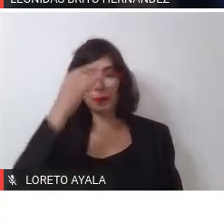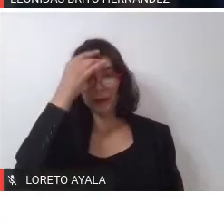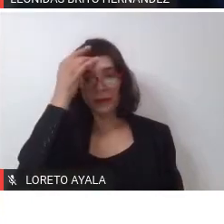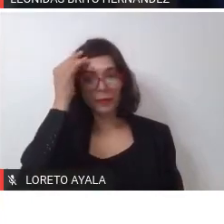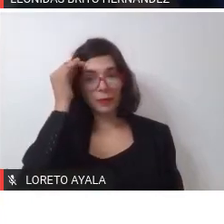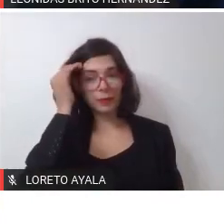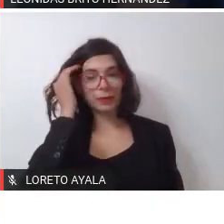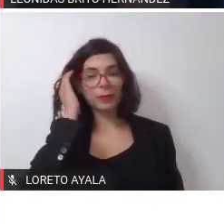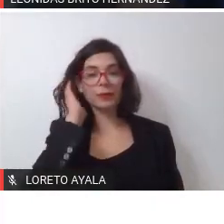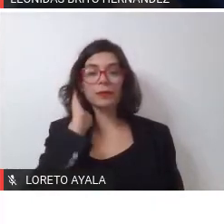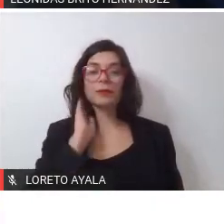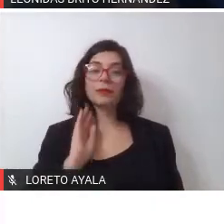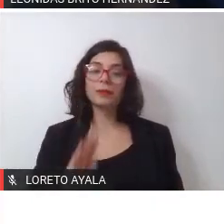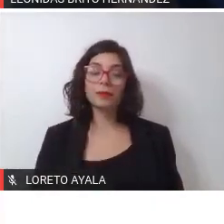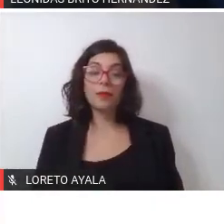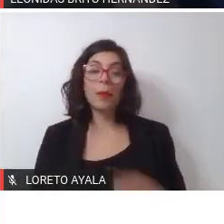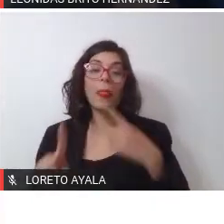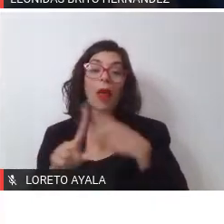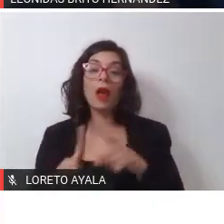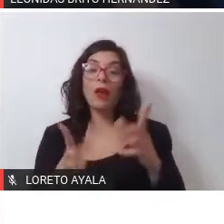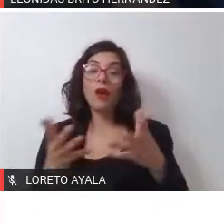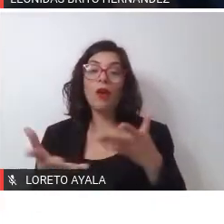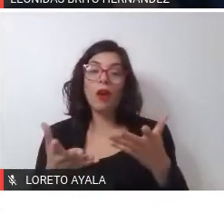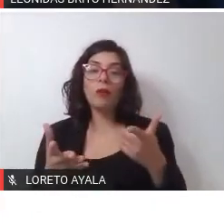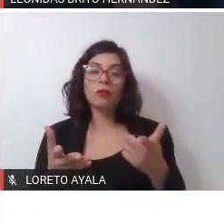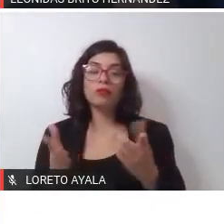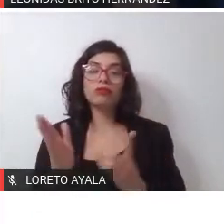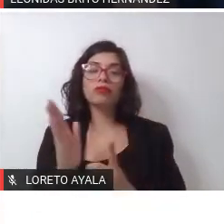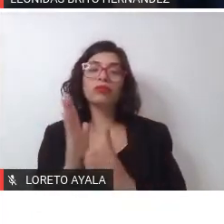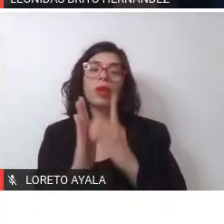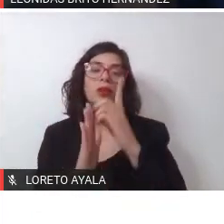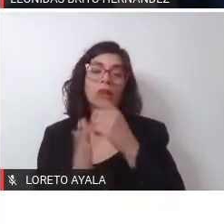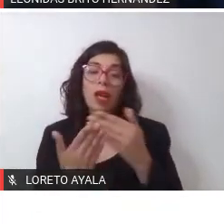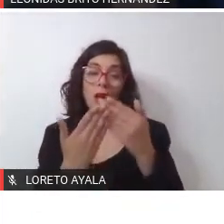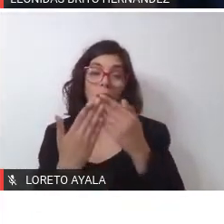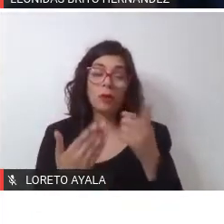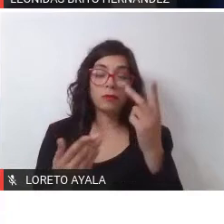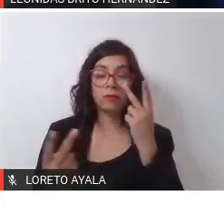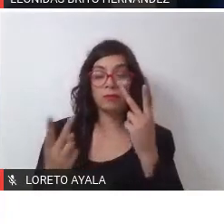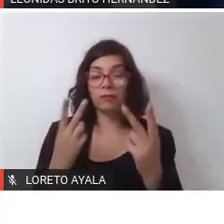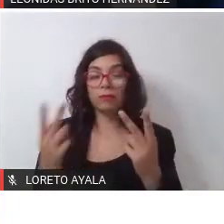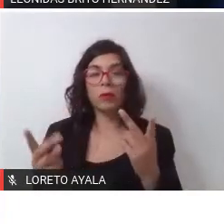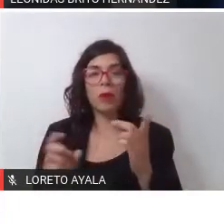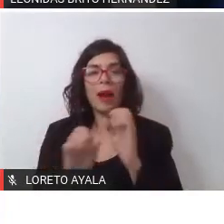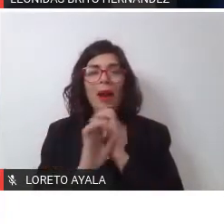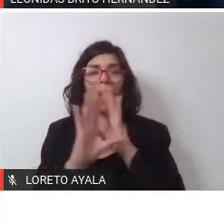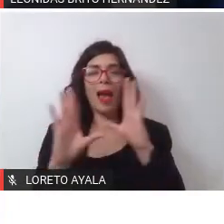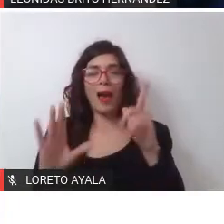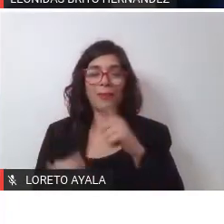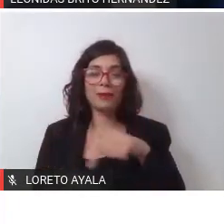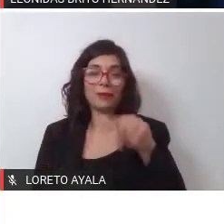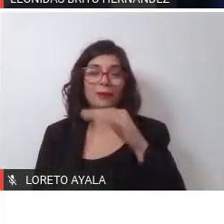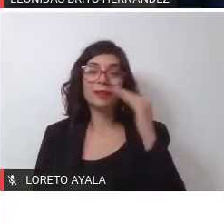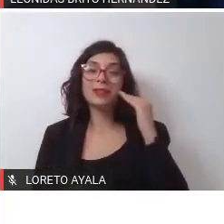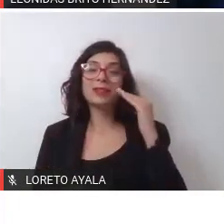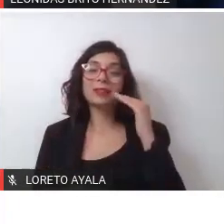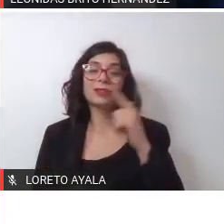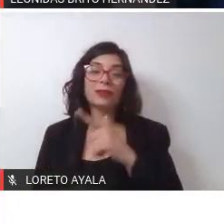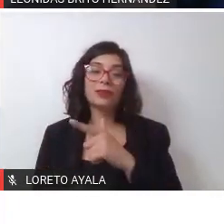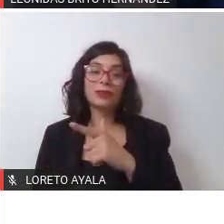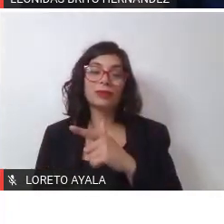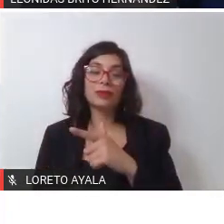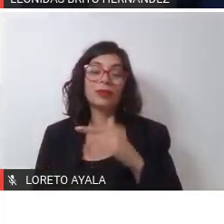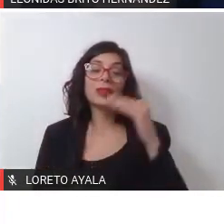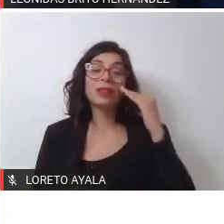punto de vista de la formación de los alumnos, sí hay una ventaja. Uno ve mucha claridad en los ojos del mundo rural, en los ojos